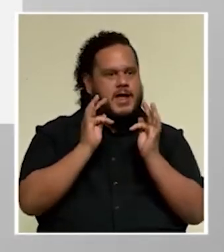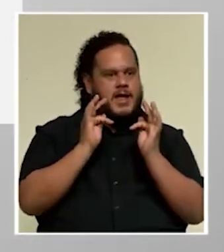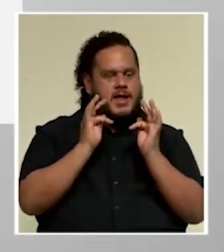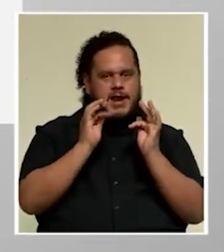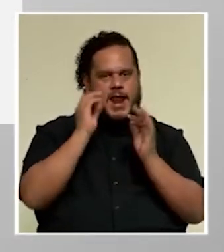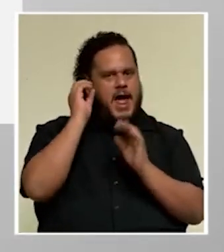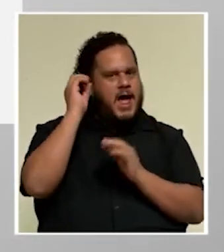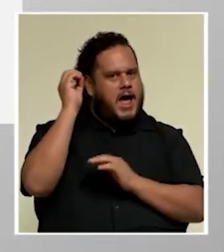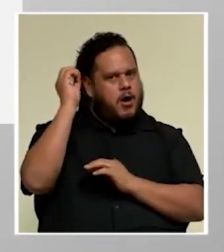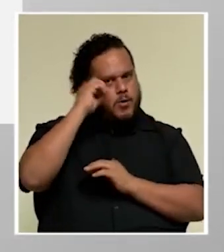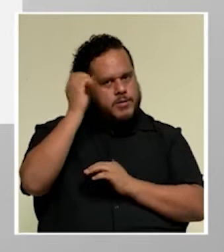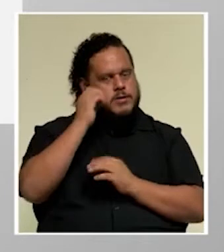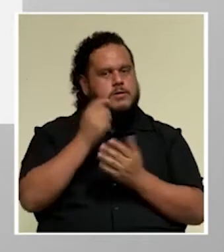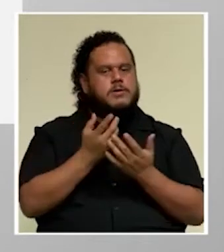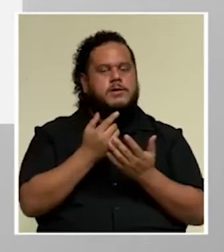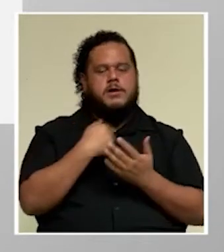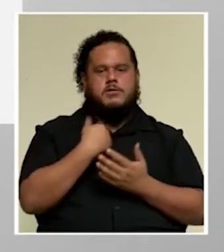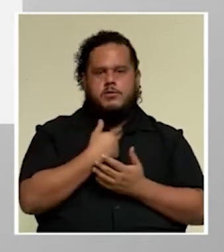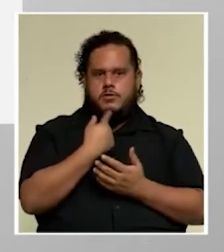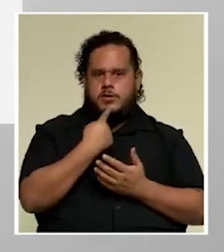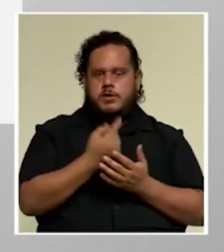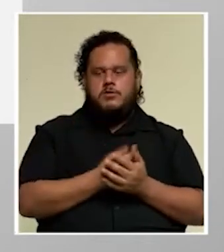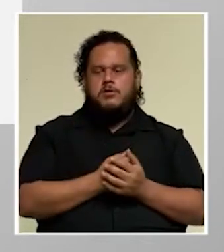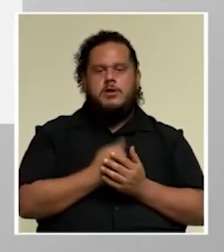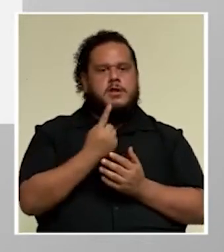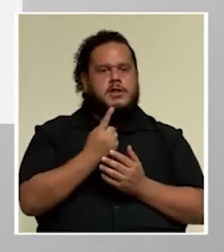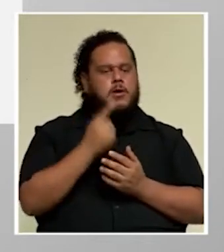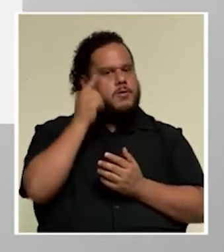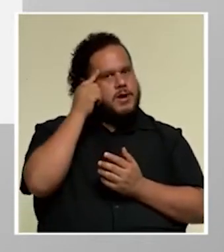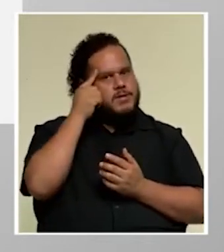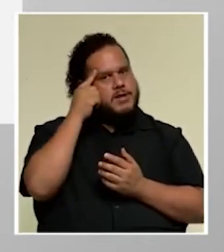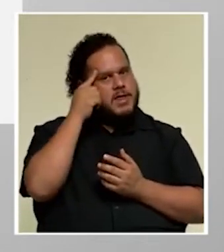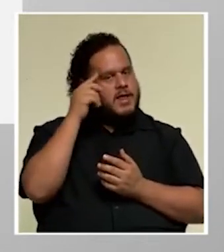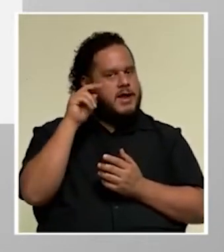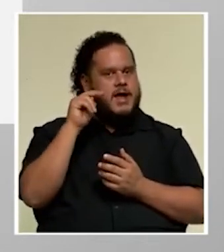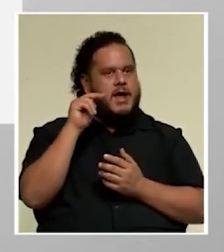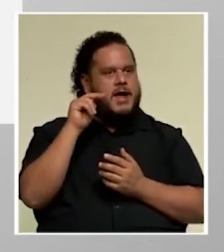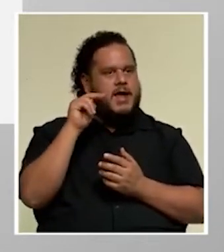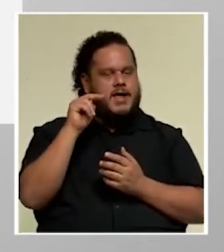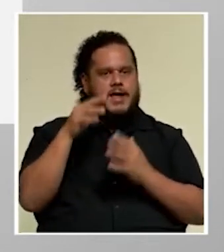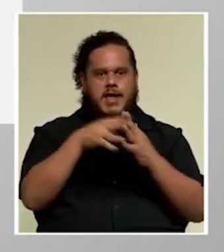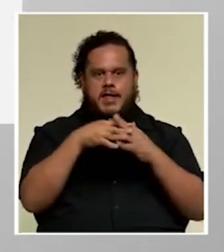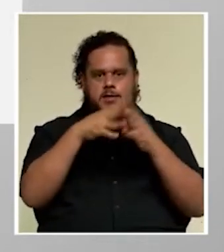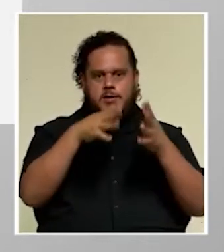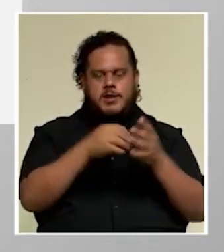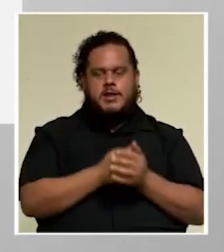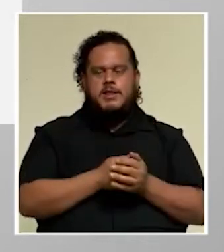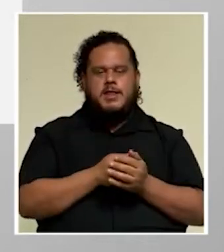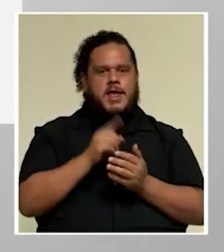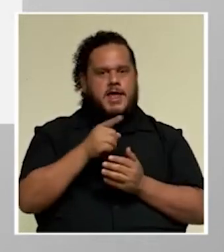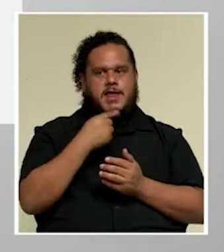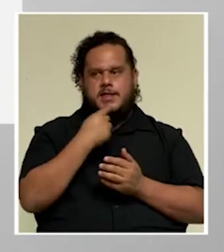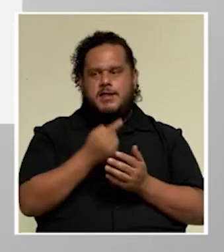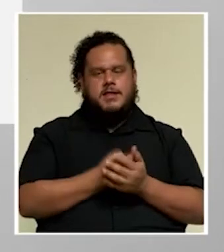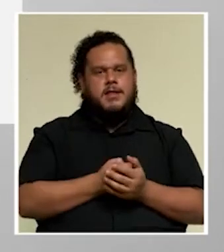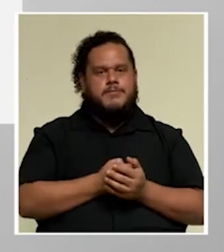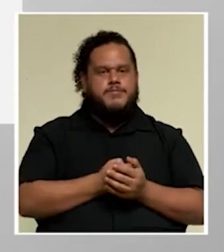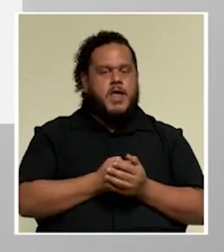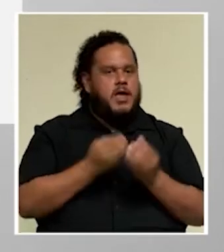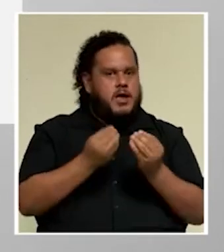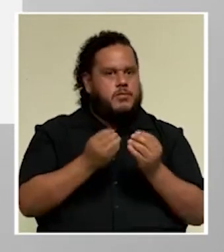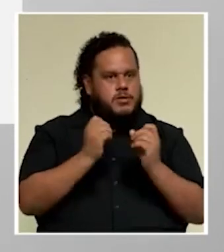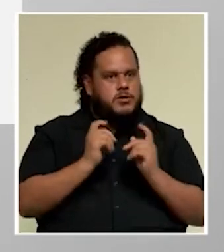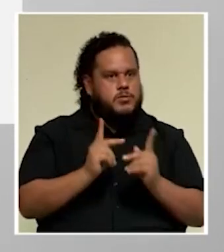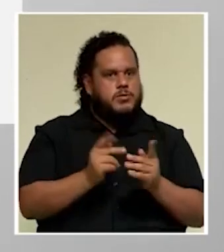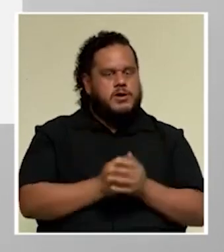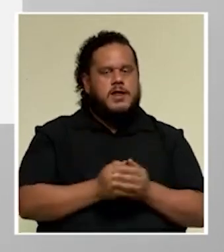de una pensadora norteamericana muy importante, Sheena Yeager, que dice que ante tantas